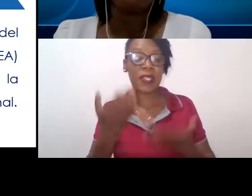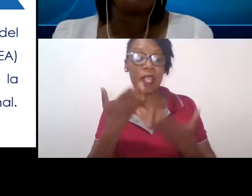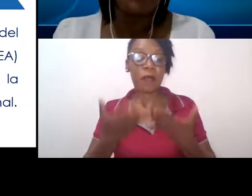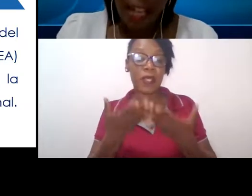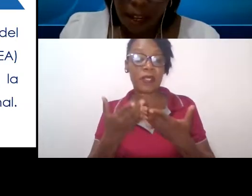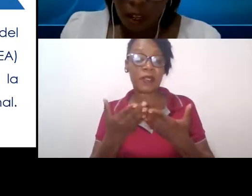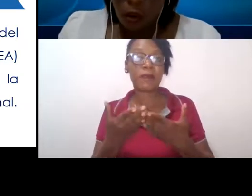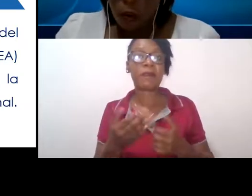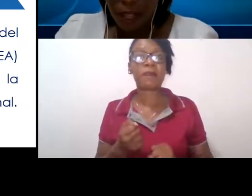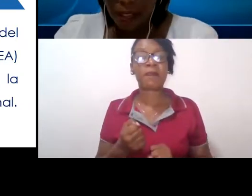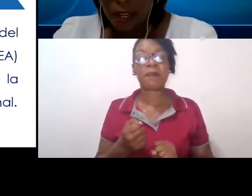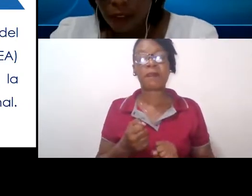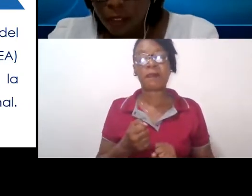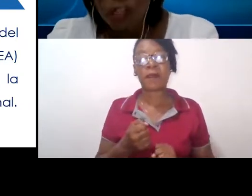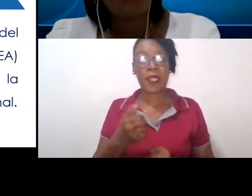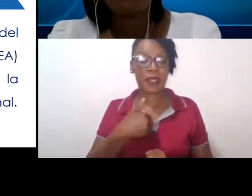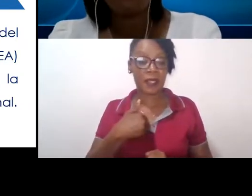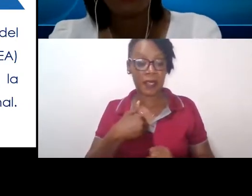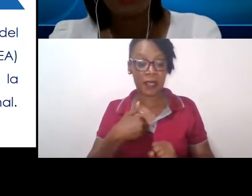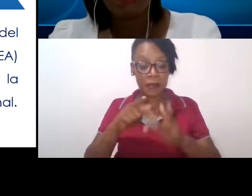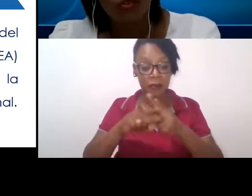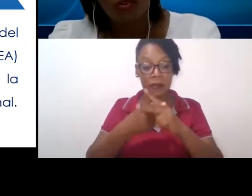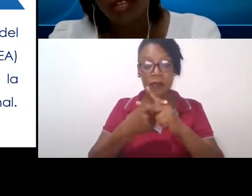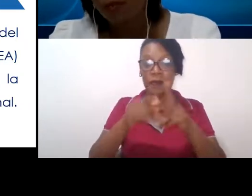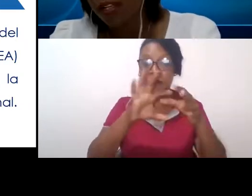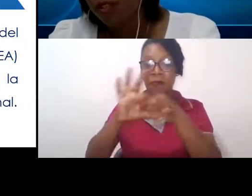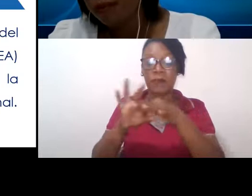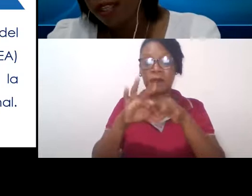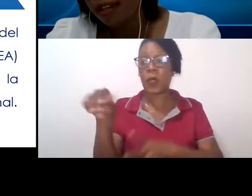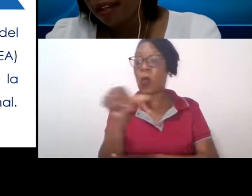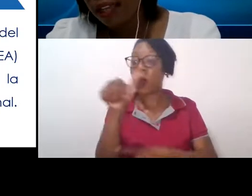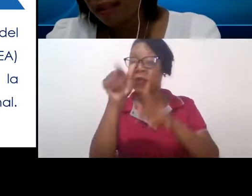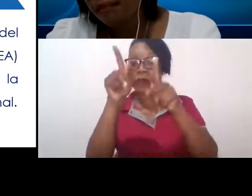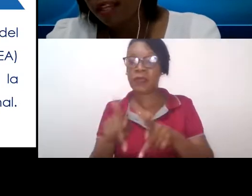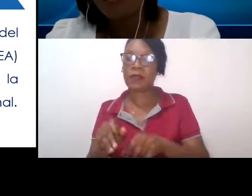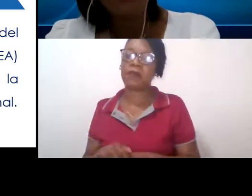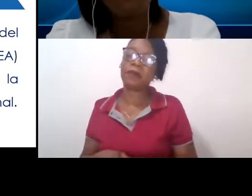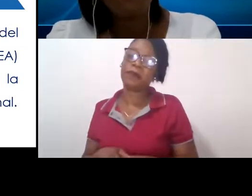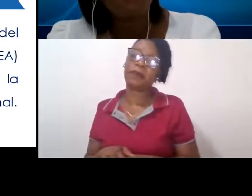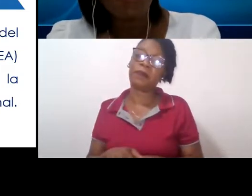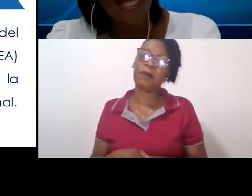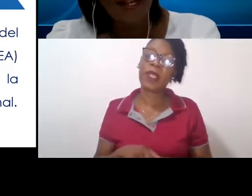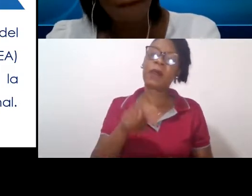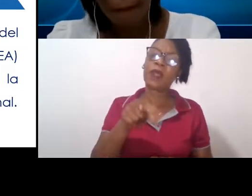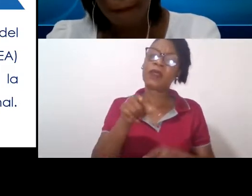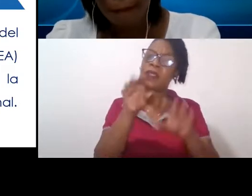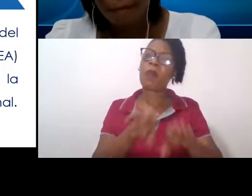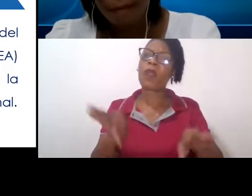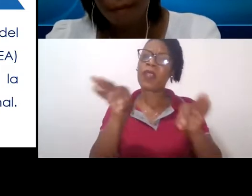también iniciar o mantener relaciones con otras personas. Por eso, creo que es